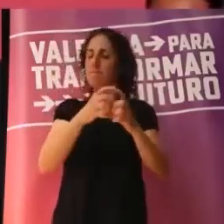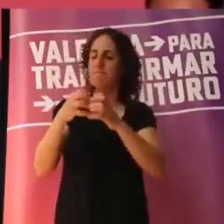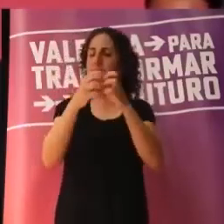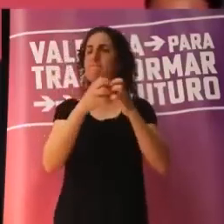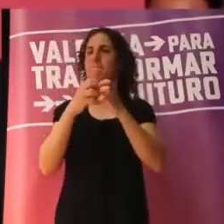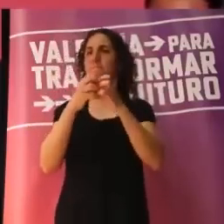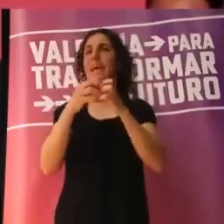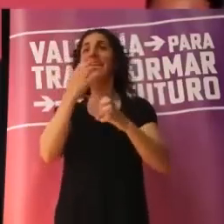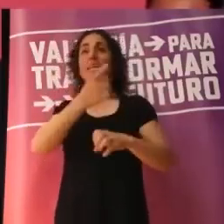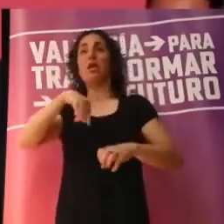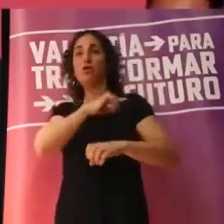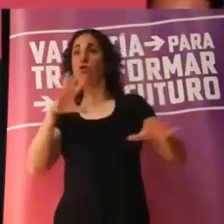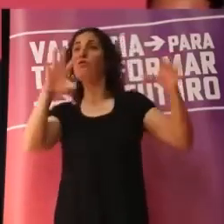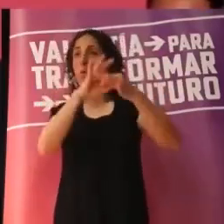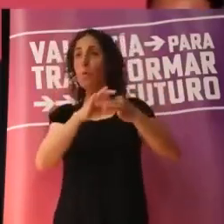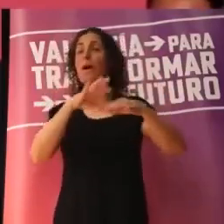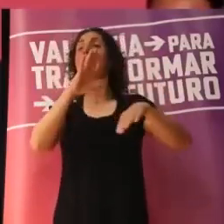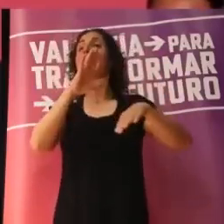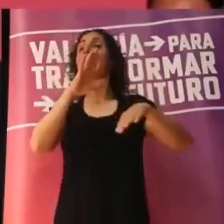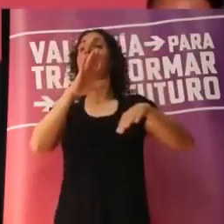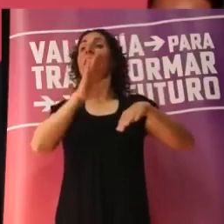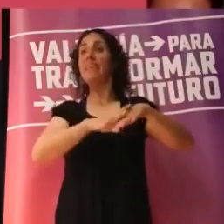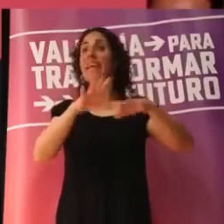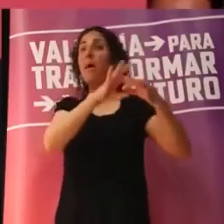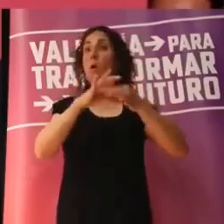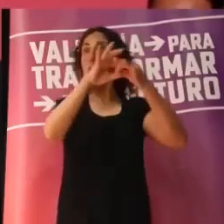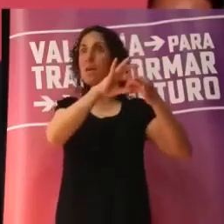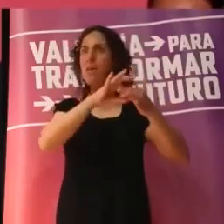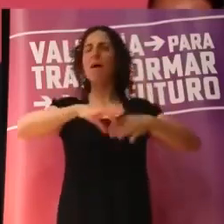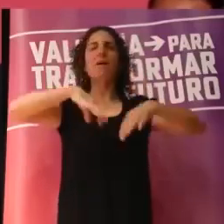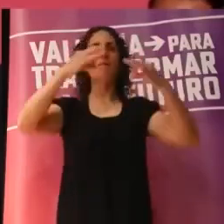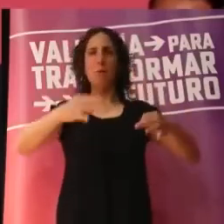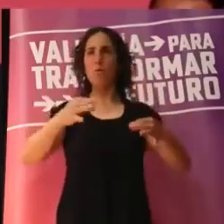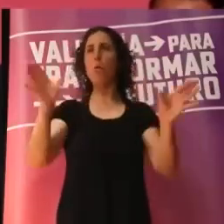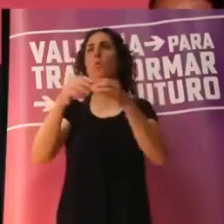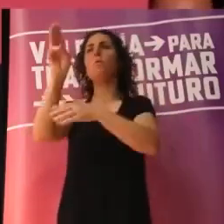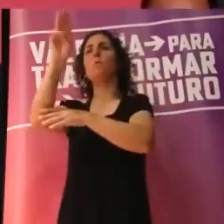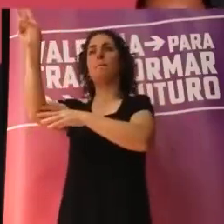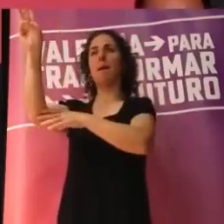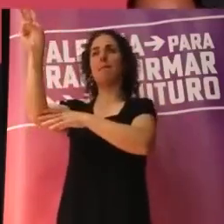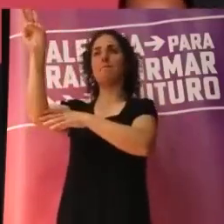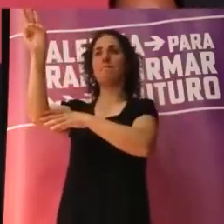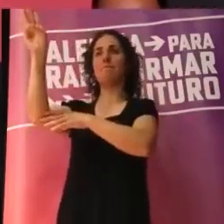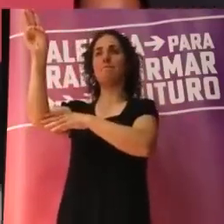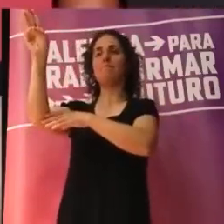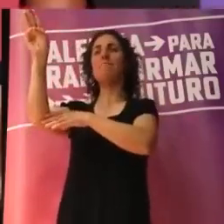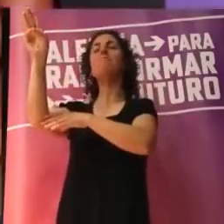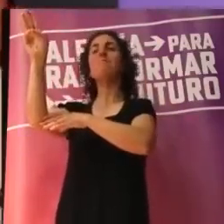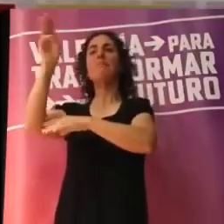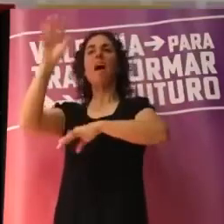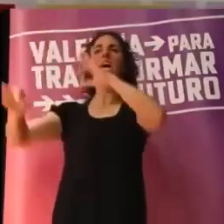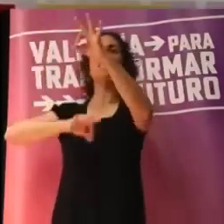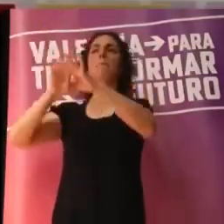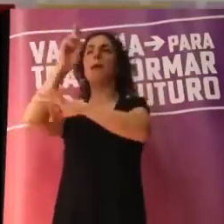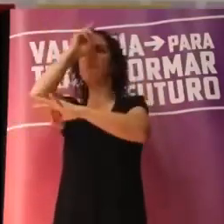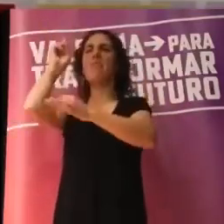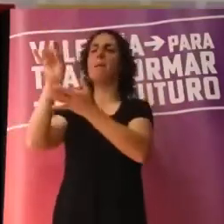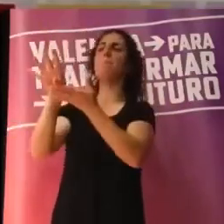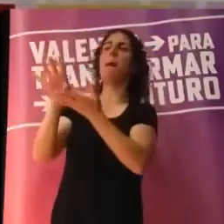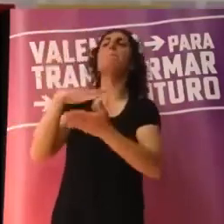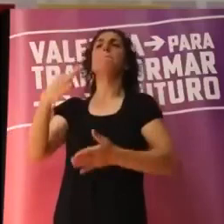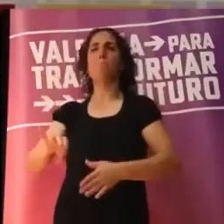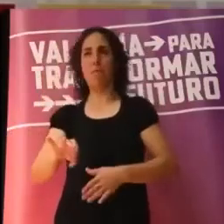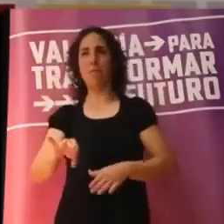2015 con Izquierda Unida, hubiéramos sacado después de décadas al Partido Popular de la Asamblea de Madrid.